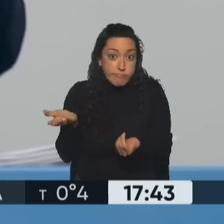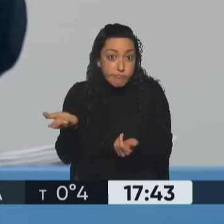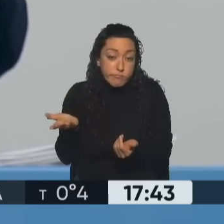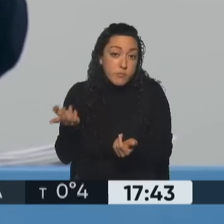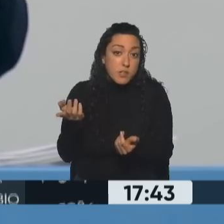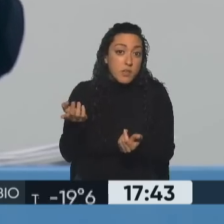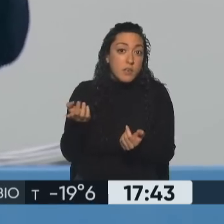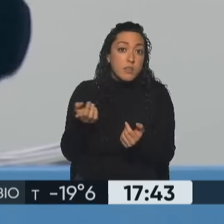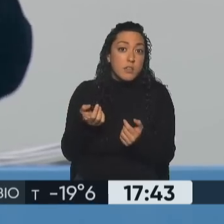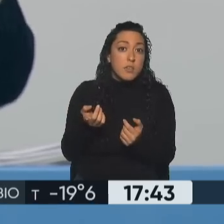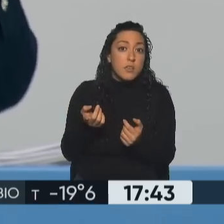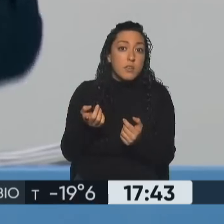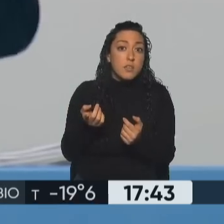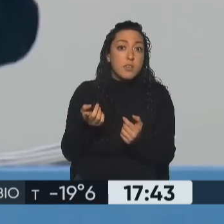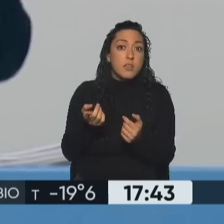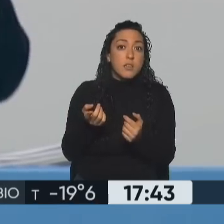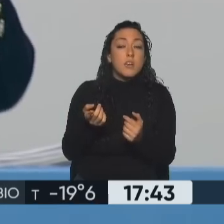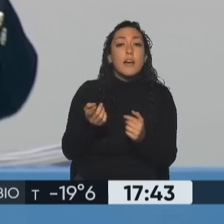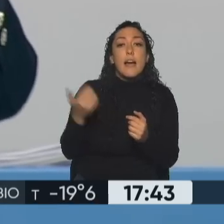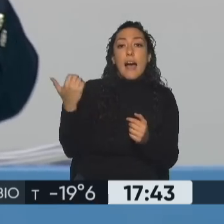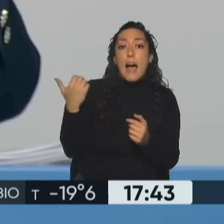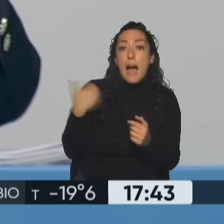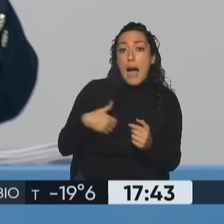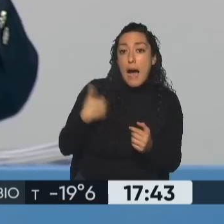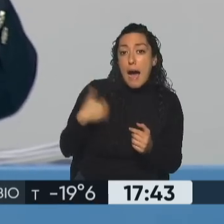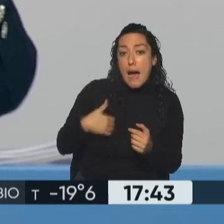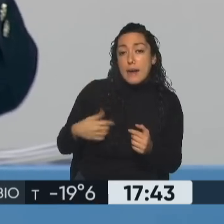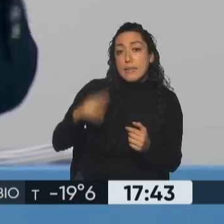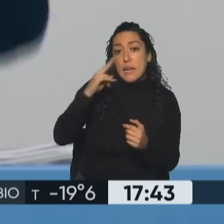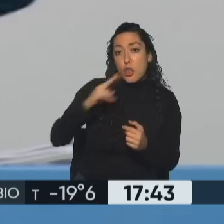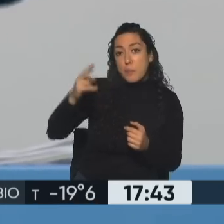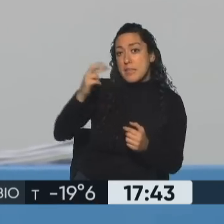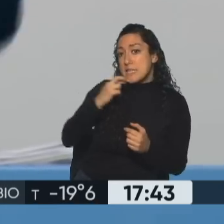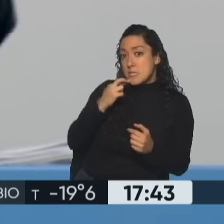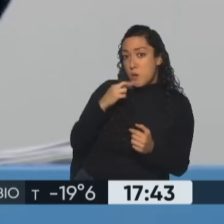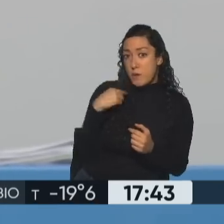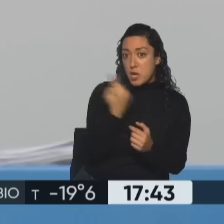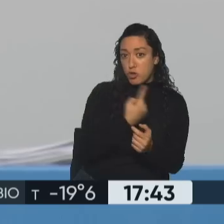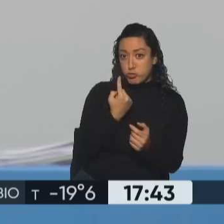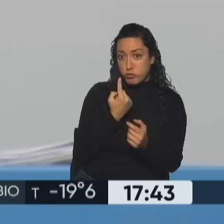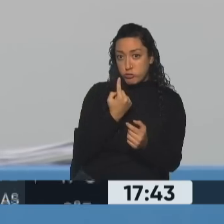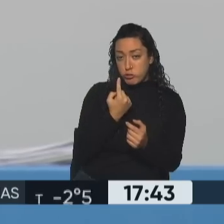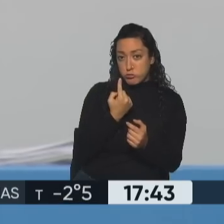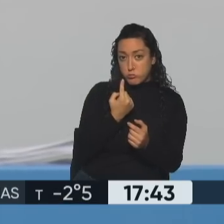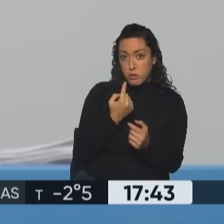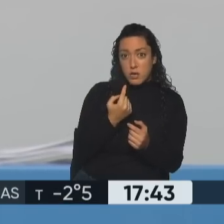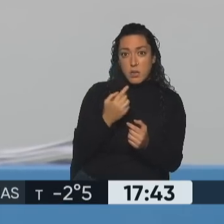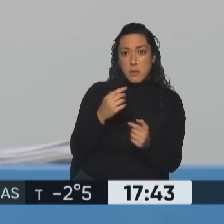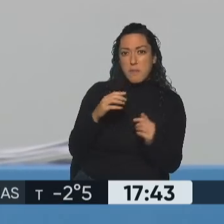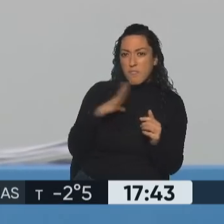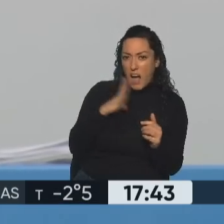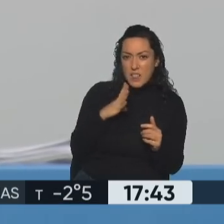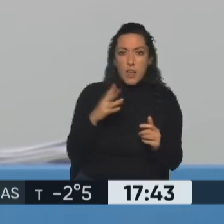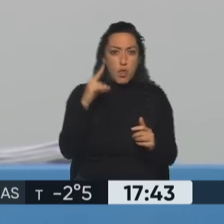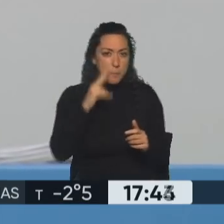están por arriba de la Argentina que recibimos en el 2019, pero por abajo de la del 2015. Y